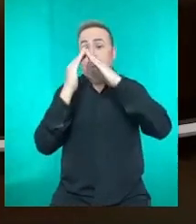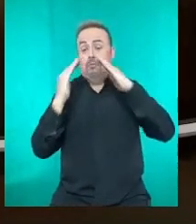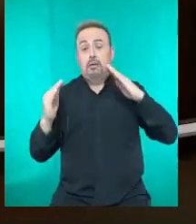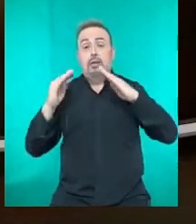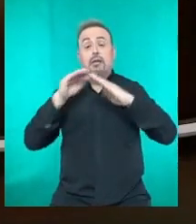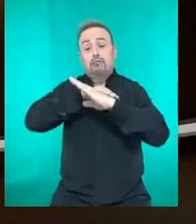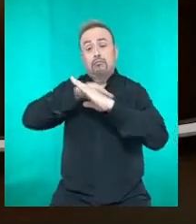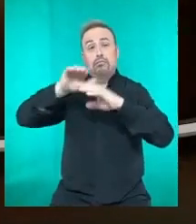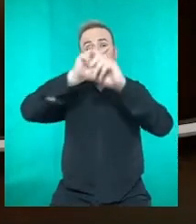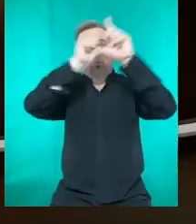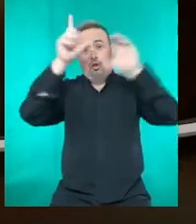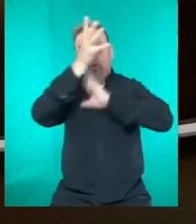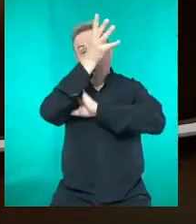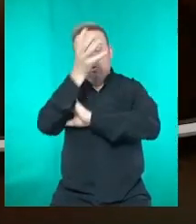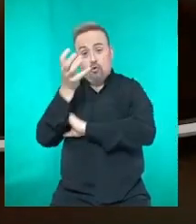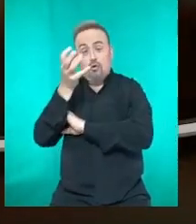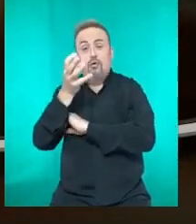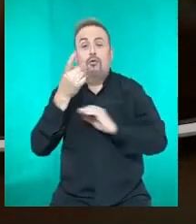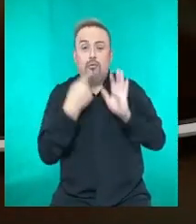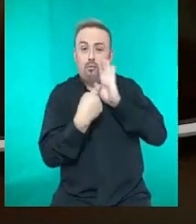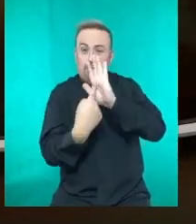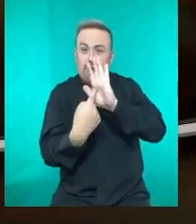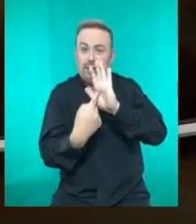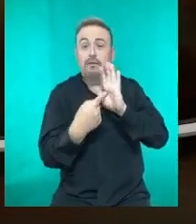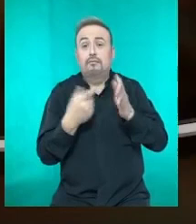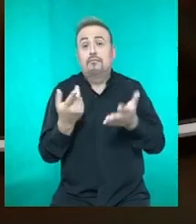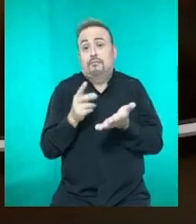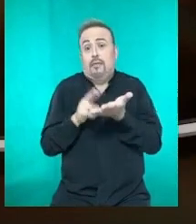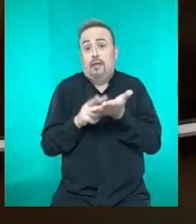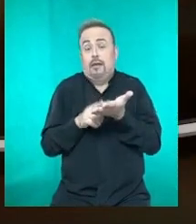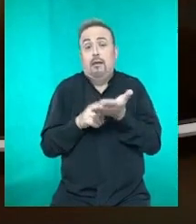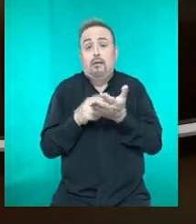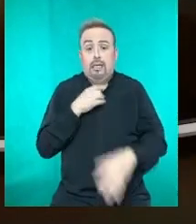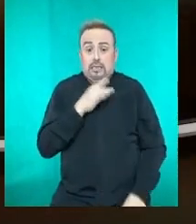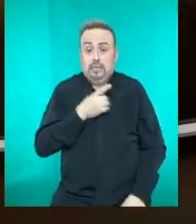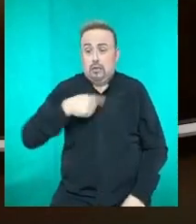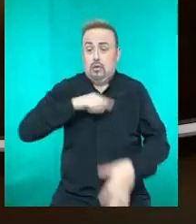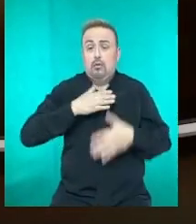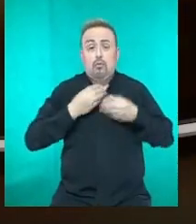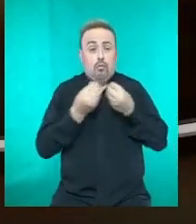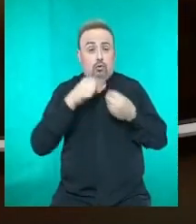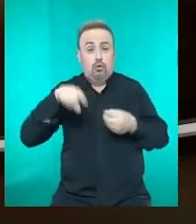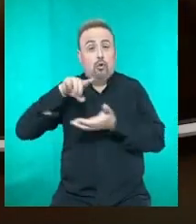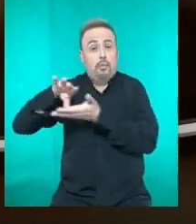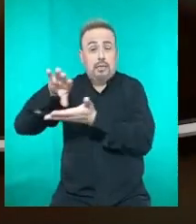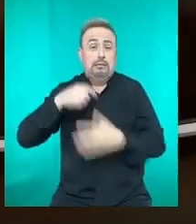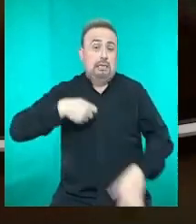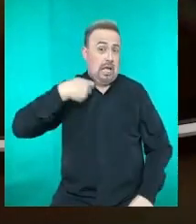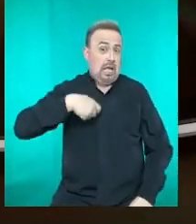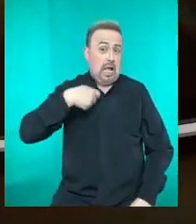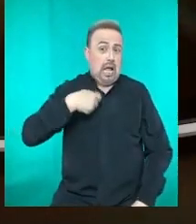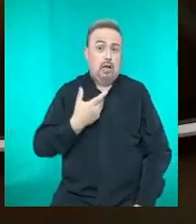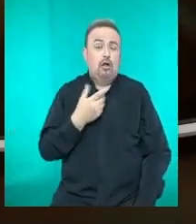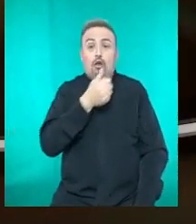mostraba en unas láminas anteriores, efectivamente para Chile, para nosotros y para muchos otros países sería sumamente caro. No